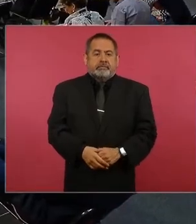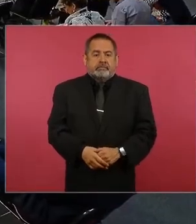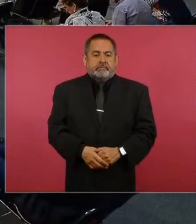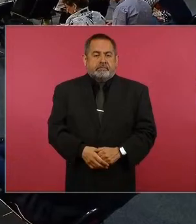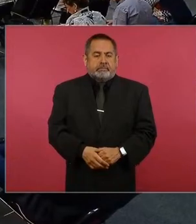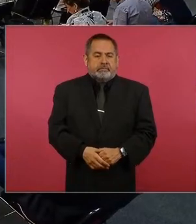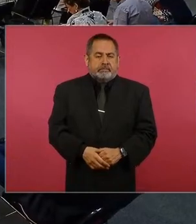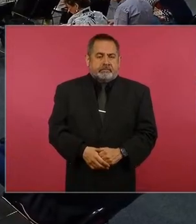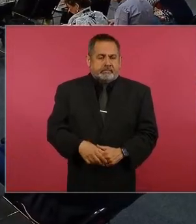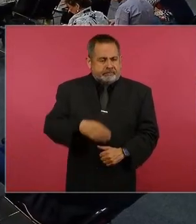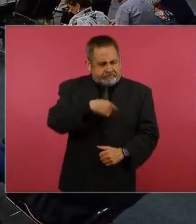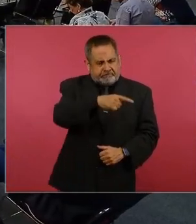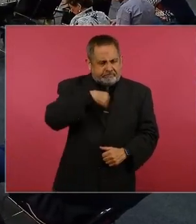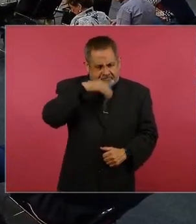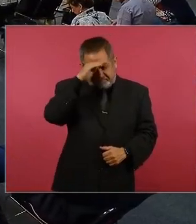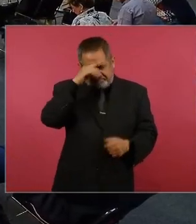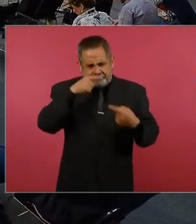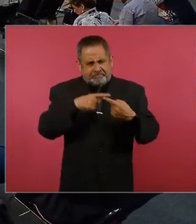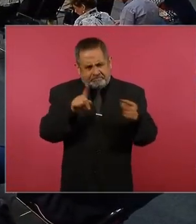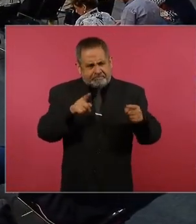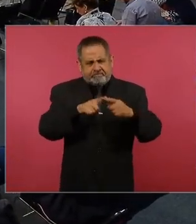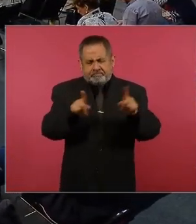Pueden haber diferencias,